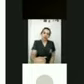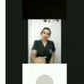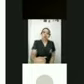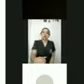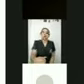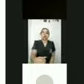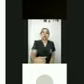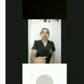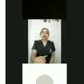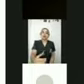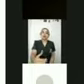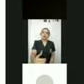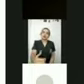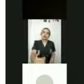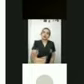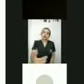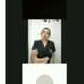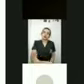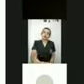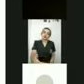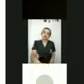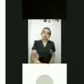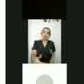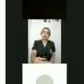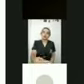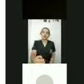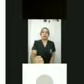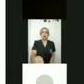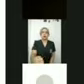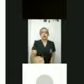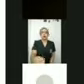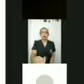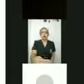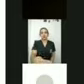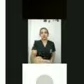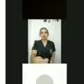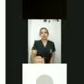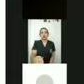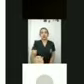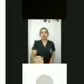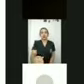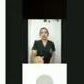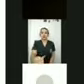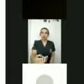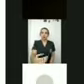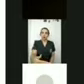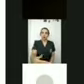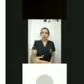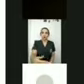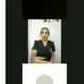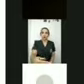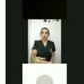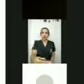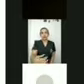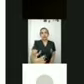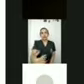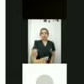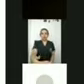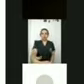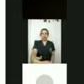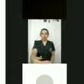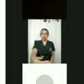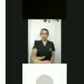escolarización. Entonces, ahí hablamos de su crecimiento y desarrollo y podremos comprender en su momento si el niño se sale de algún parámetro de normalidad